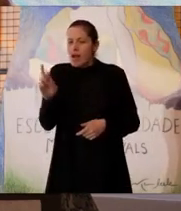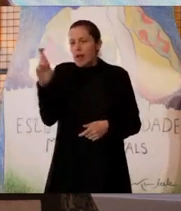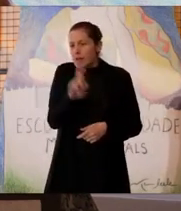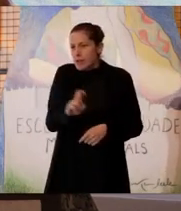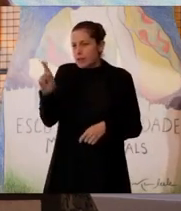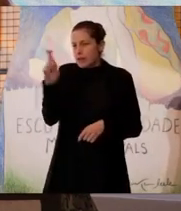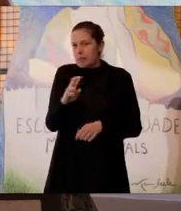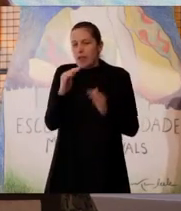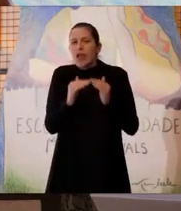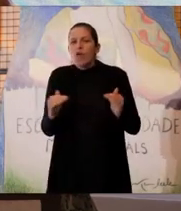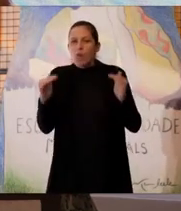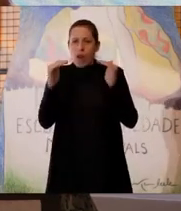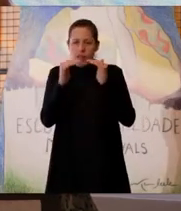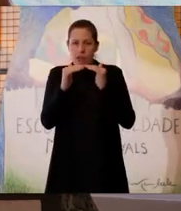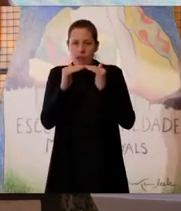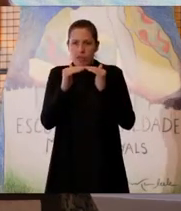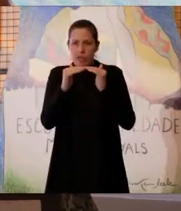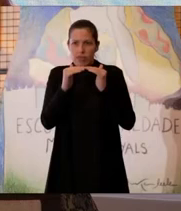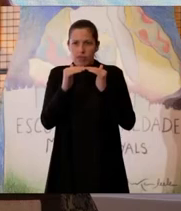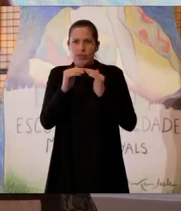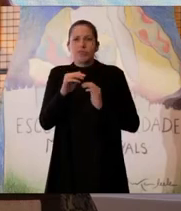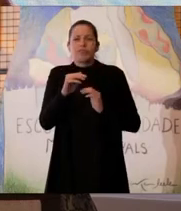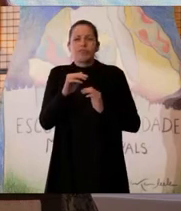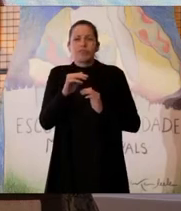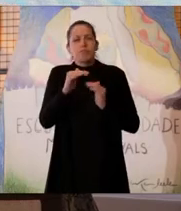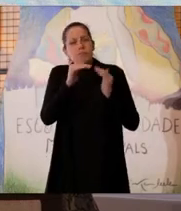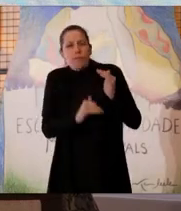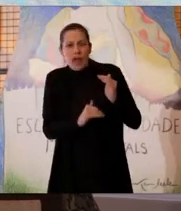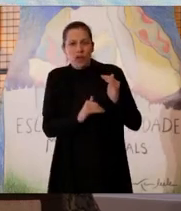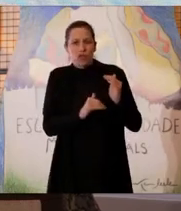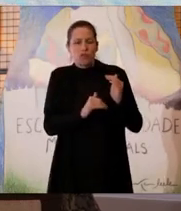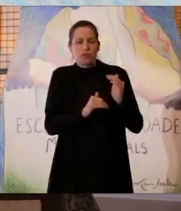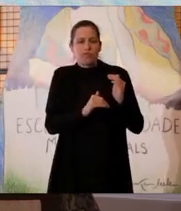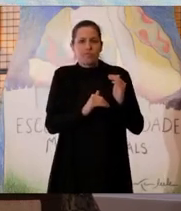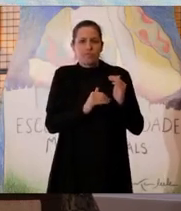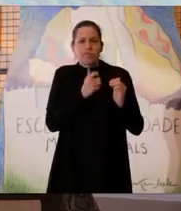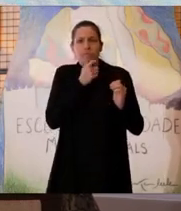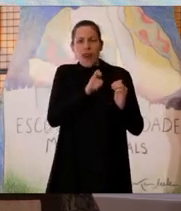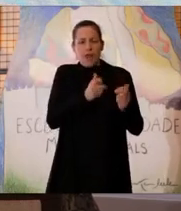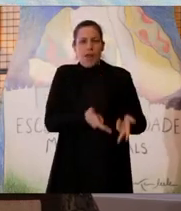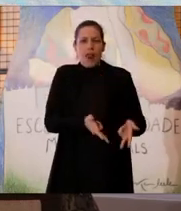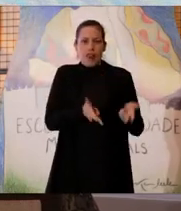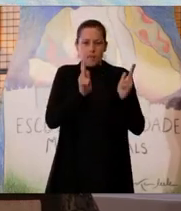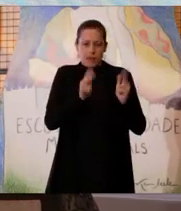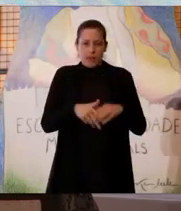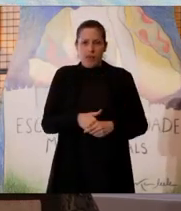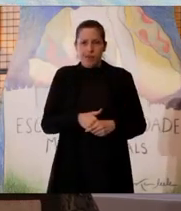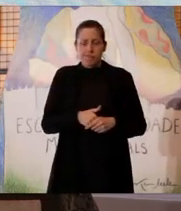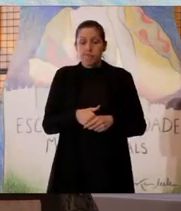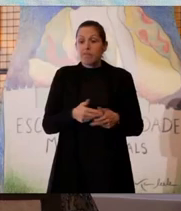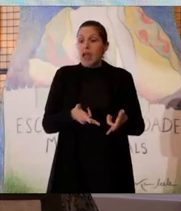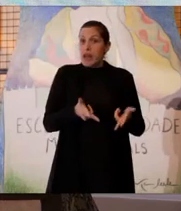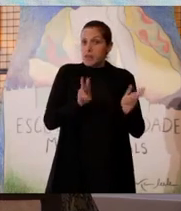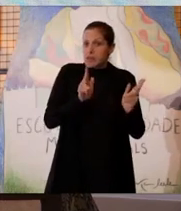la utilización perversa de la palabra libertad porque sin libertad sin igualdad Perdón no hay libertad porque claro la libertad puede